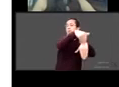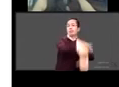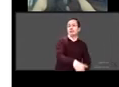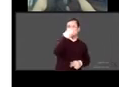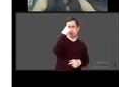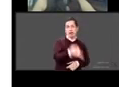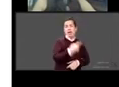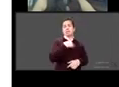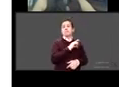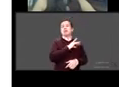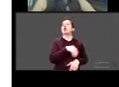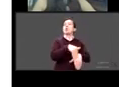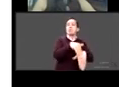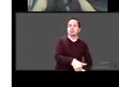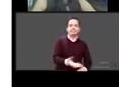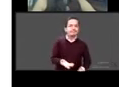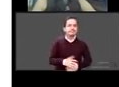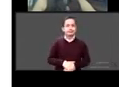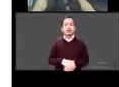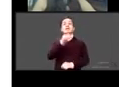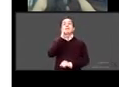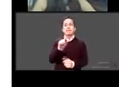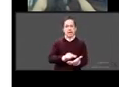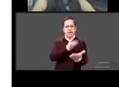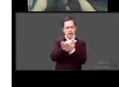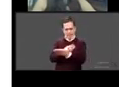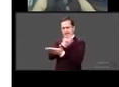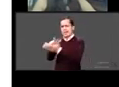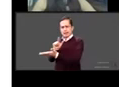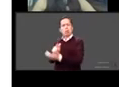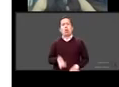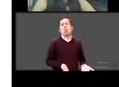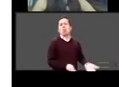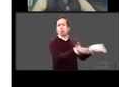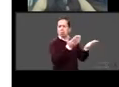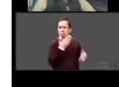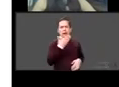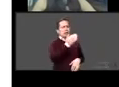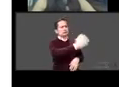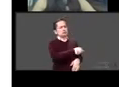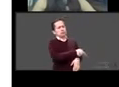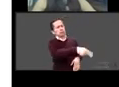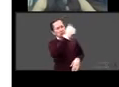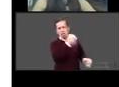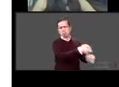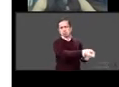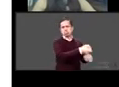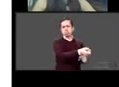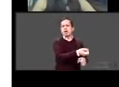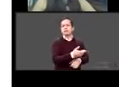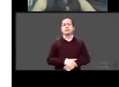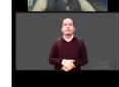una permisibilidad legal de la disciplina violenta, es decir, a pesar de que en todos los códigos o en toda